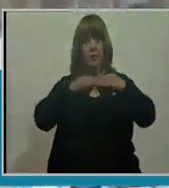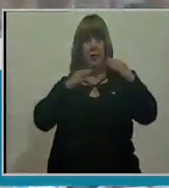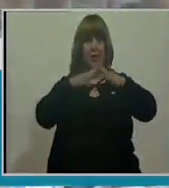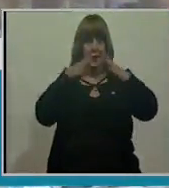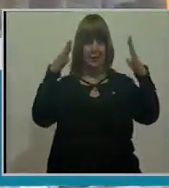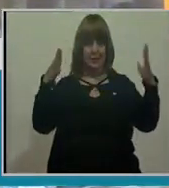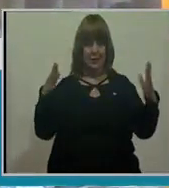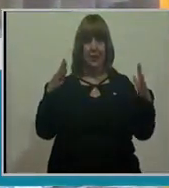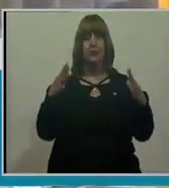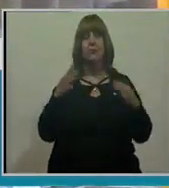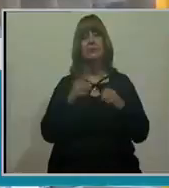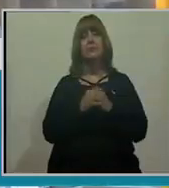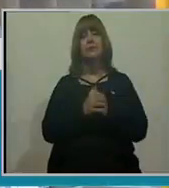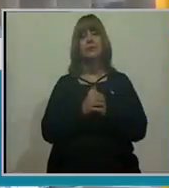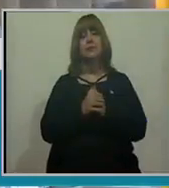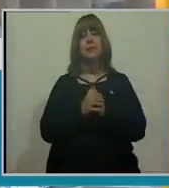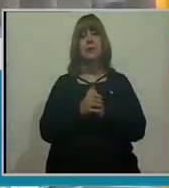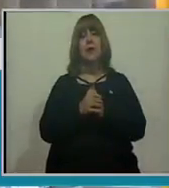Todo está en manos de la justicia.